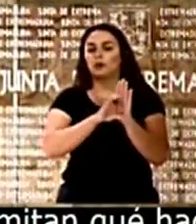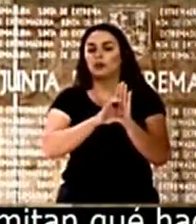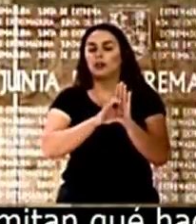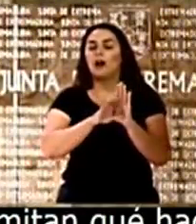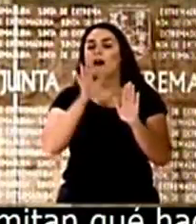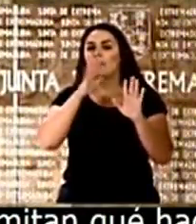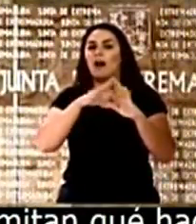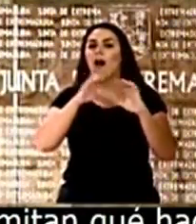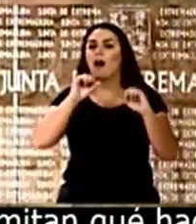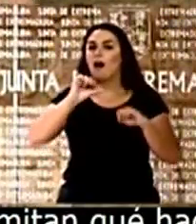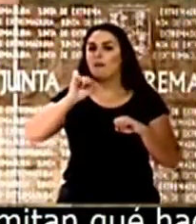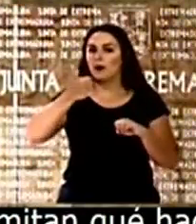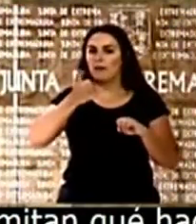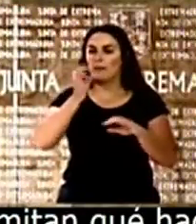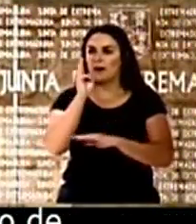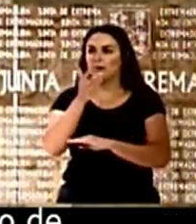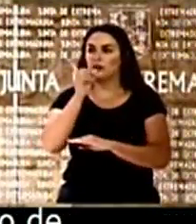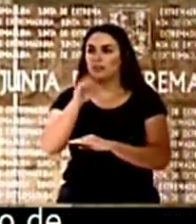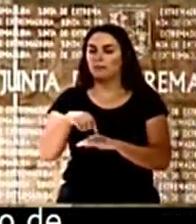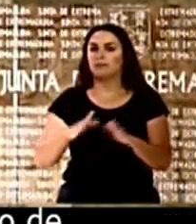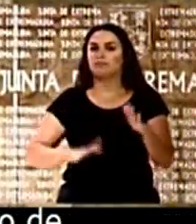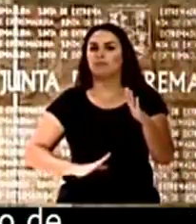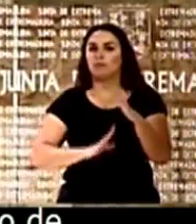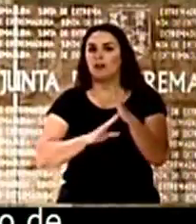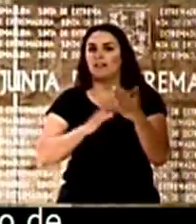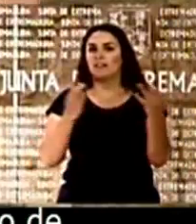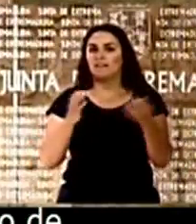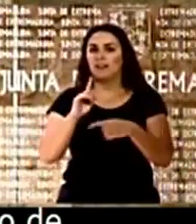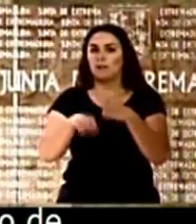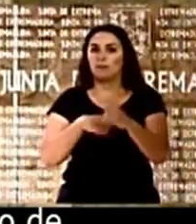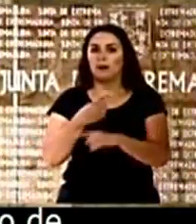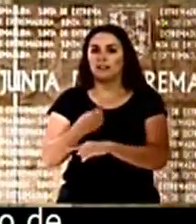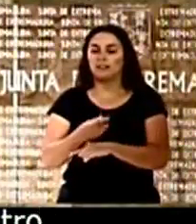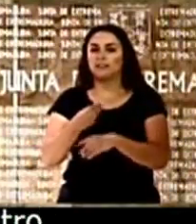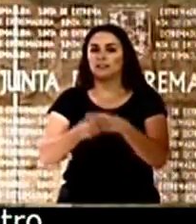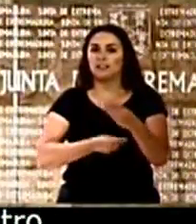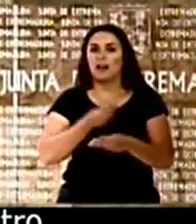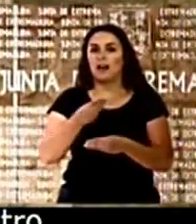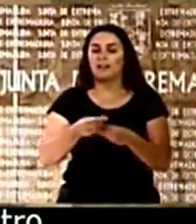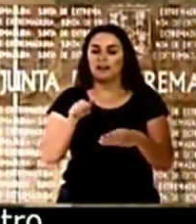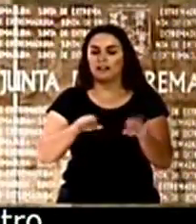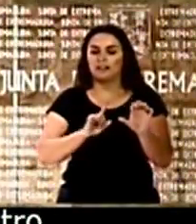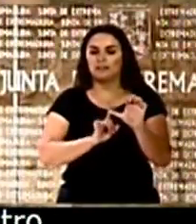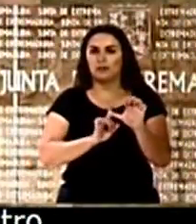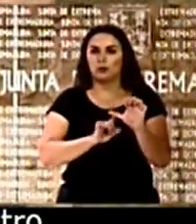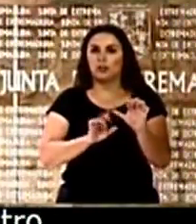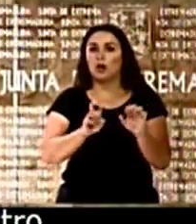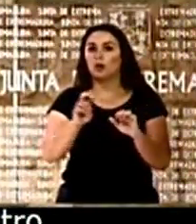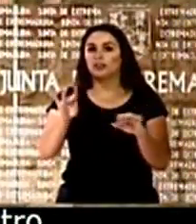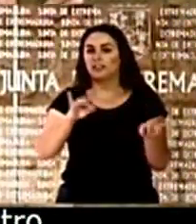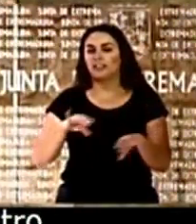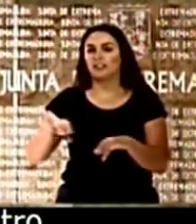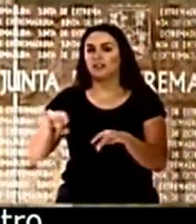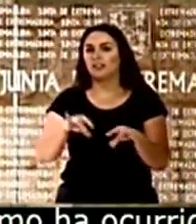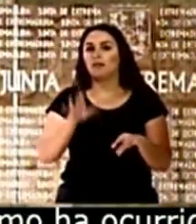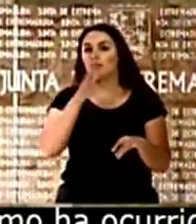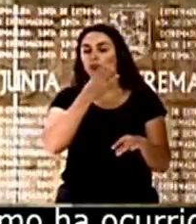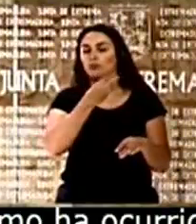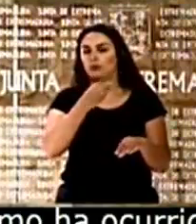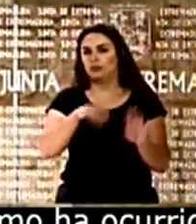nuestro Parlamento y que, por tanto, pudiera paralizarse luego, como ha ocurrido en Extremadura y en otras regiones, con otras muchas